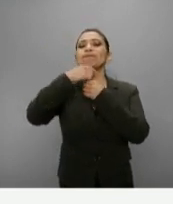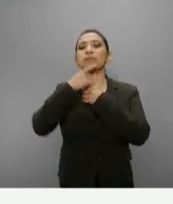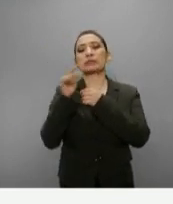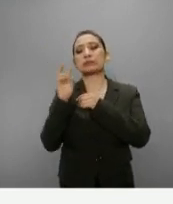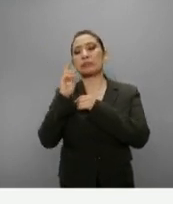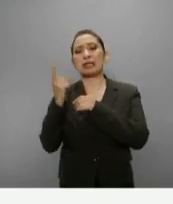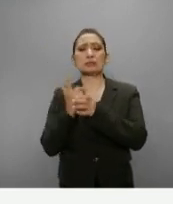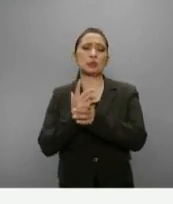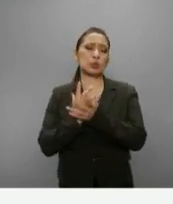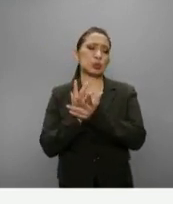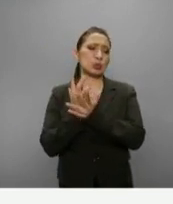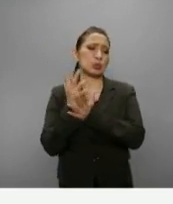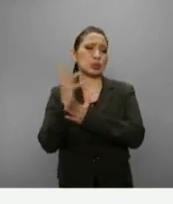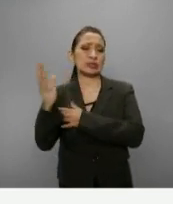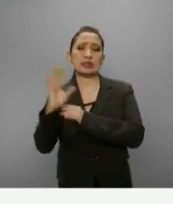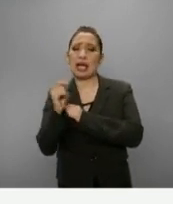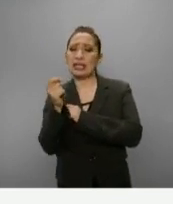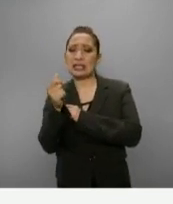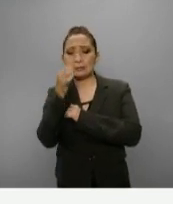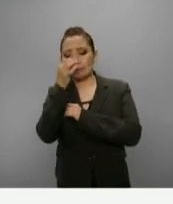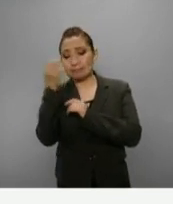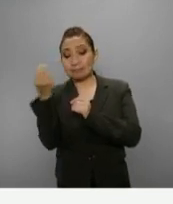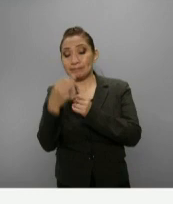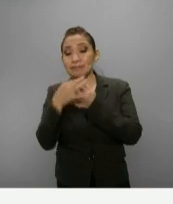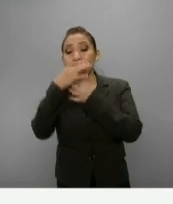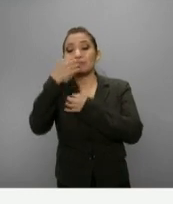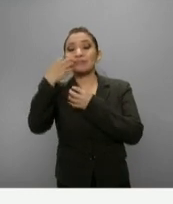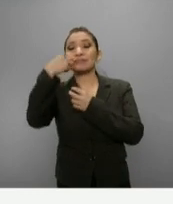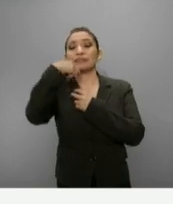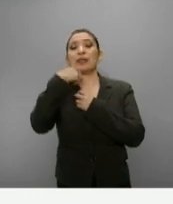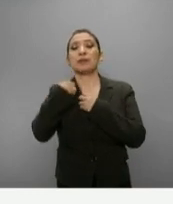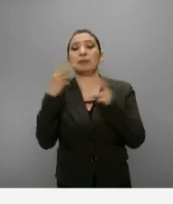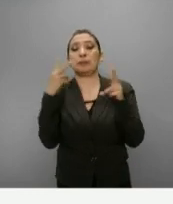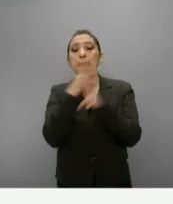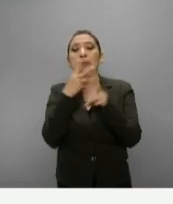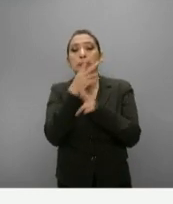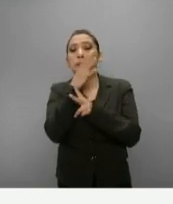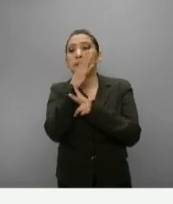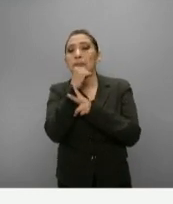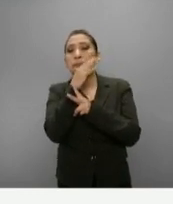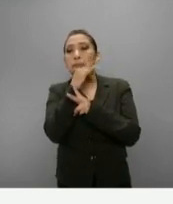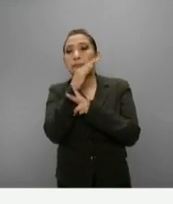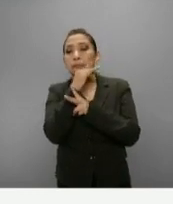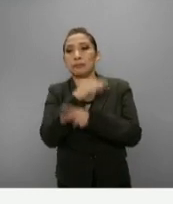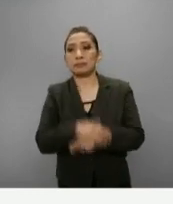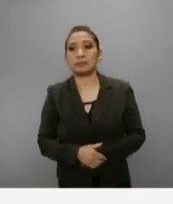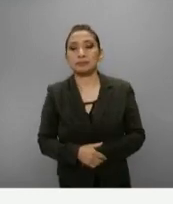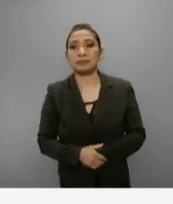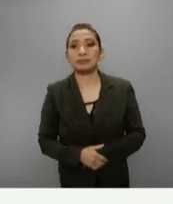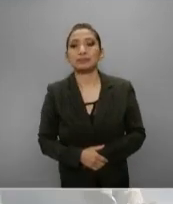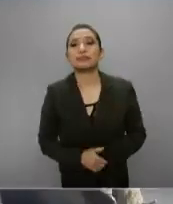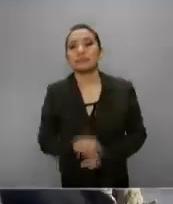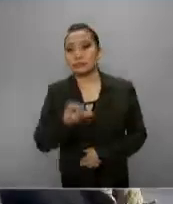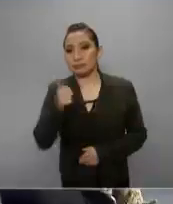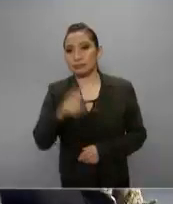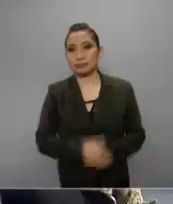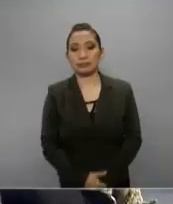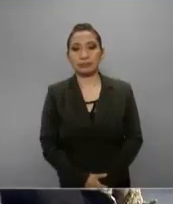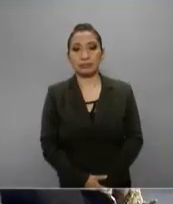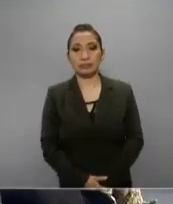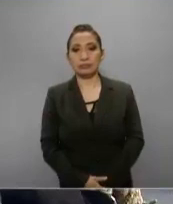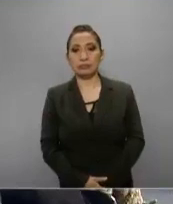precisamente representan a los pacientes que han necesitado ser intubados por haber falla pulmonar. La siguiente, por